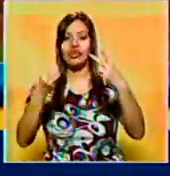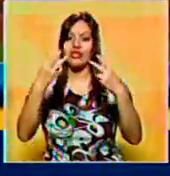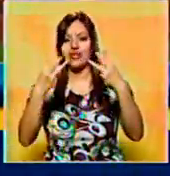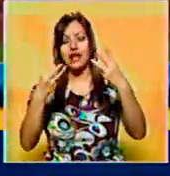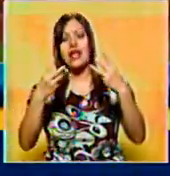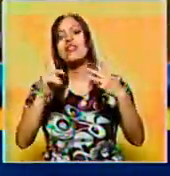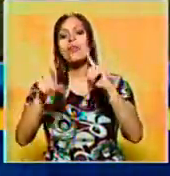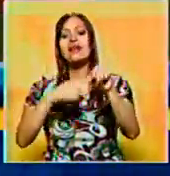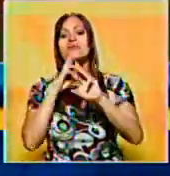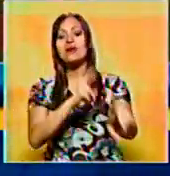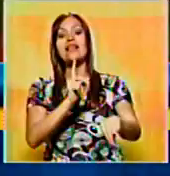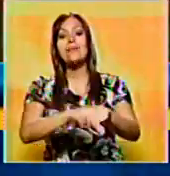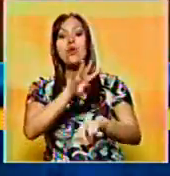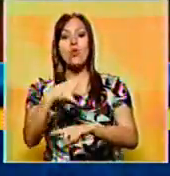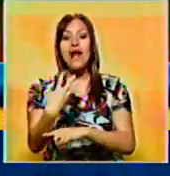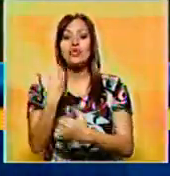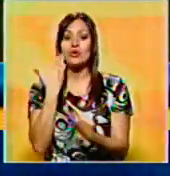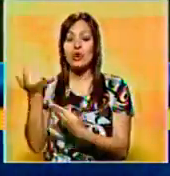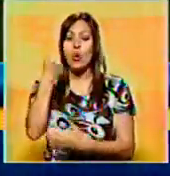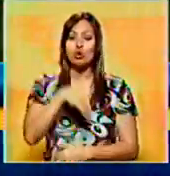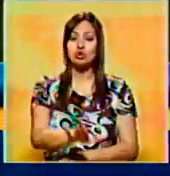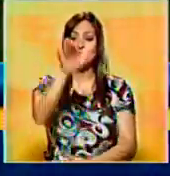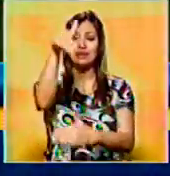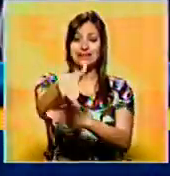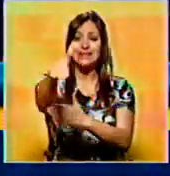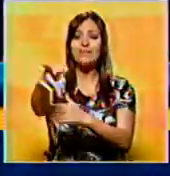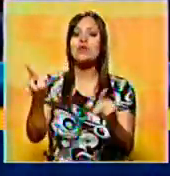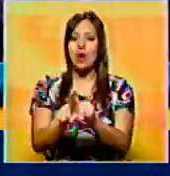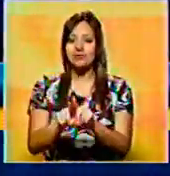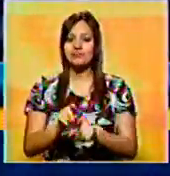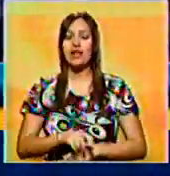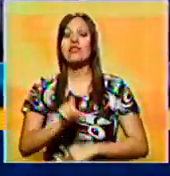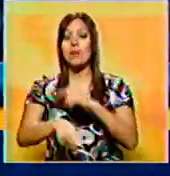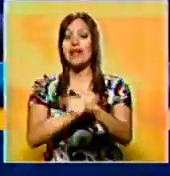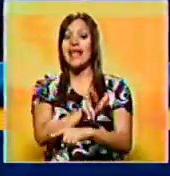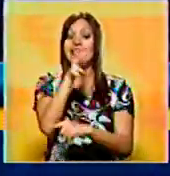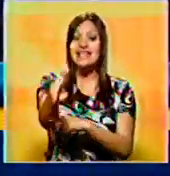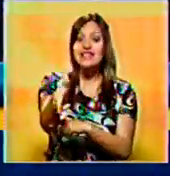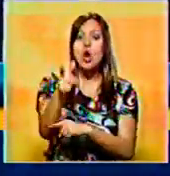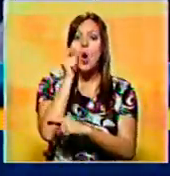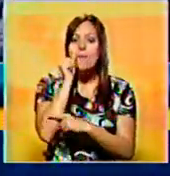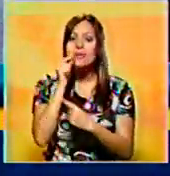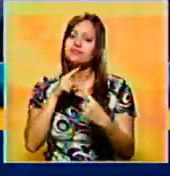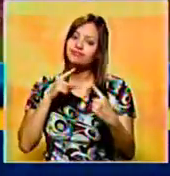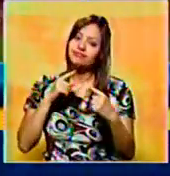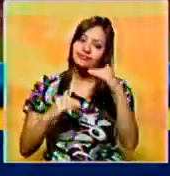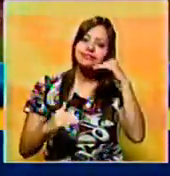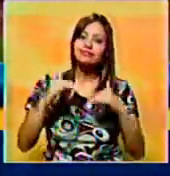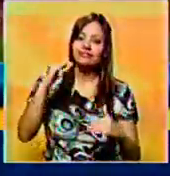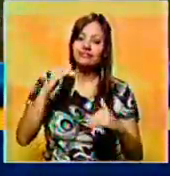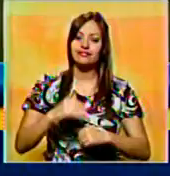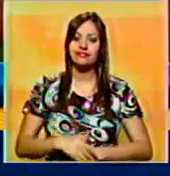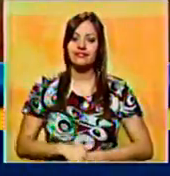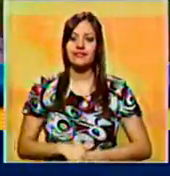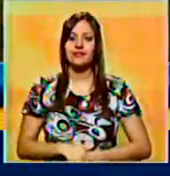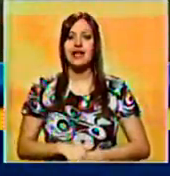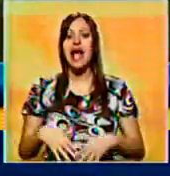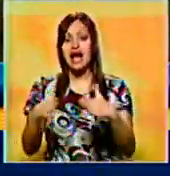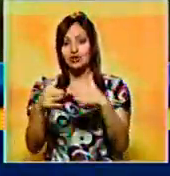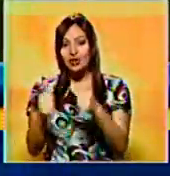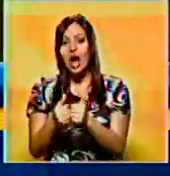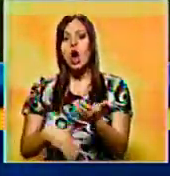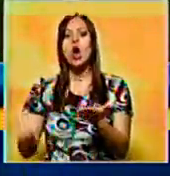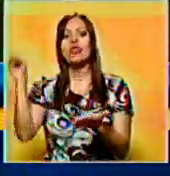el cuarto con cuadrangular de Ronnie Cedeño, que iguala las acciones. Luego un hit de Adonis García le dio la vuelta a la pizarra. Los orientales volvieron a